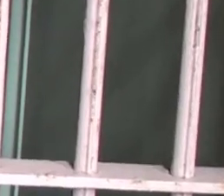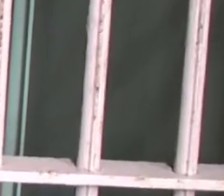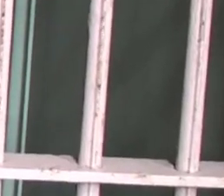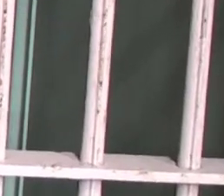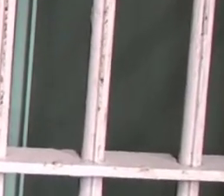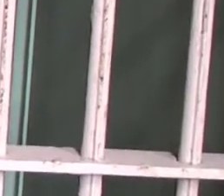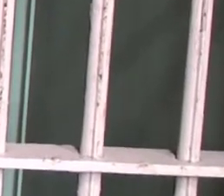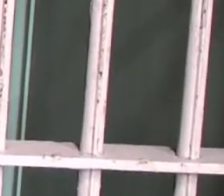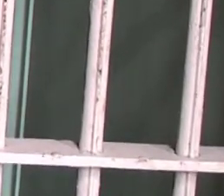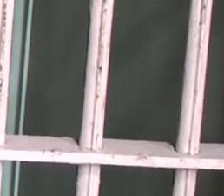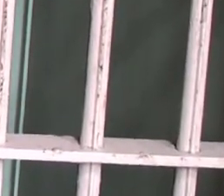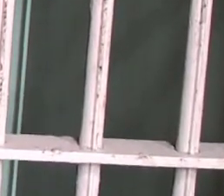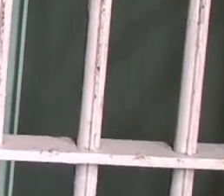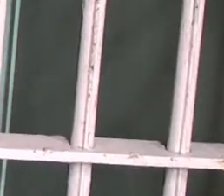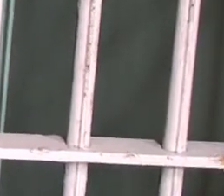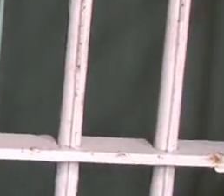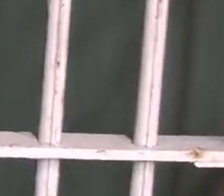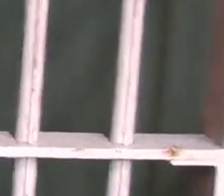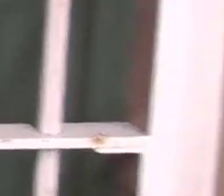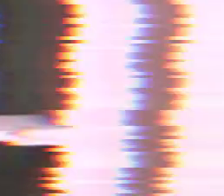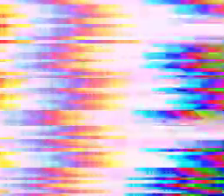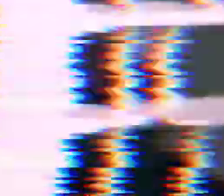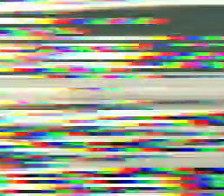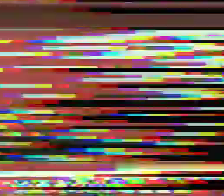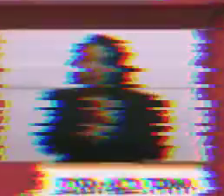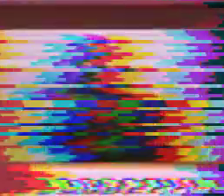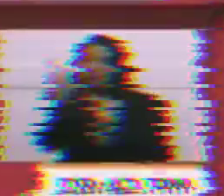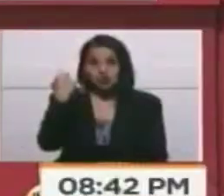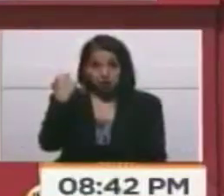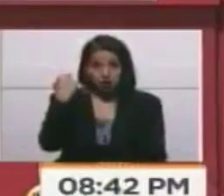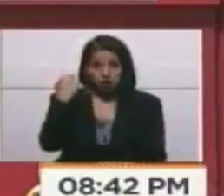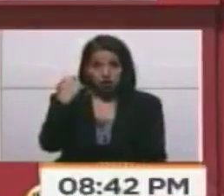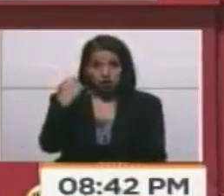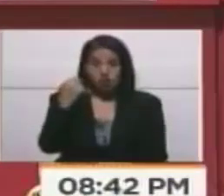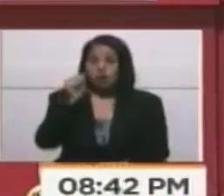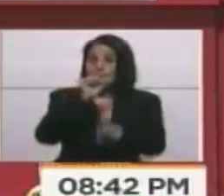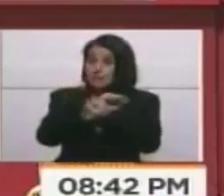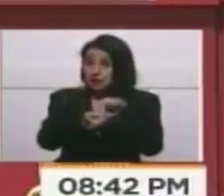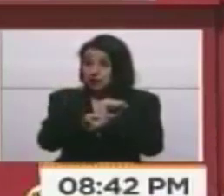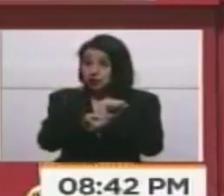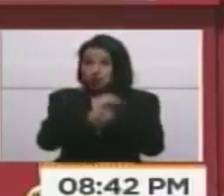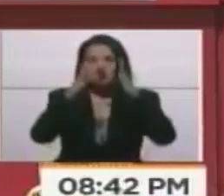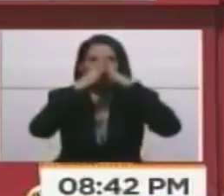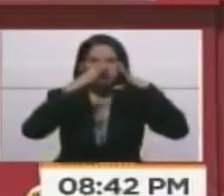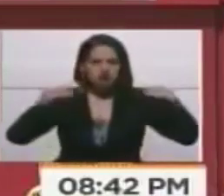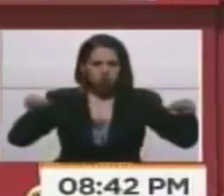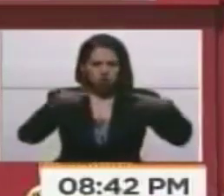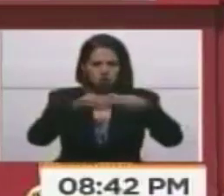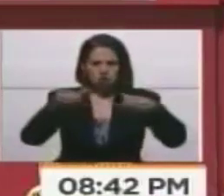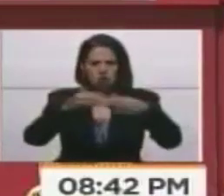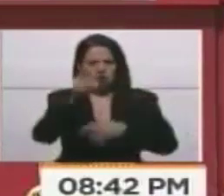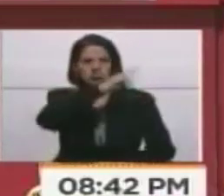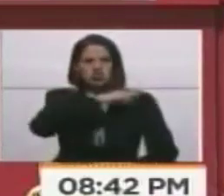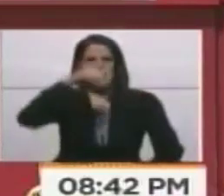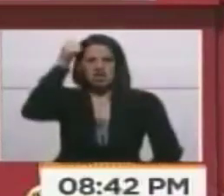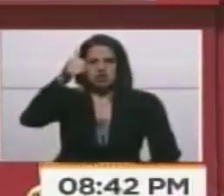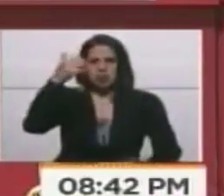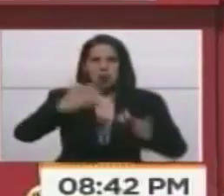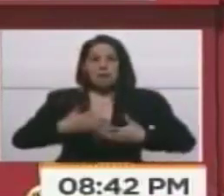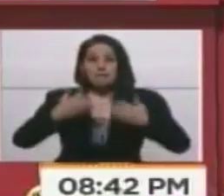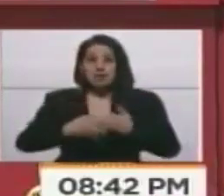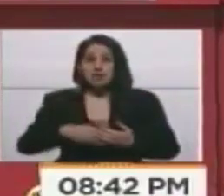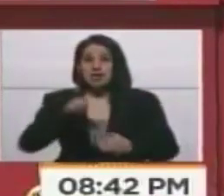cuando quieran constituye otro tipo de tortura. Fueron detenidos toda la junta directiva de la empresa